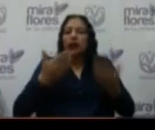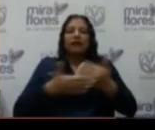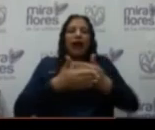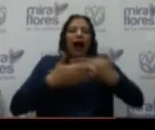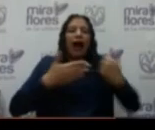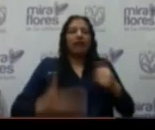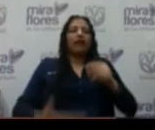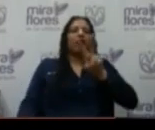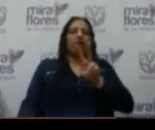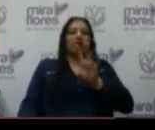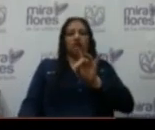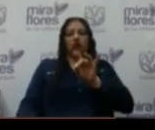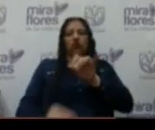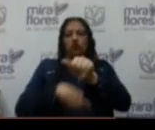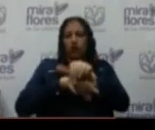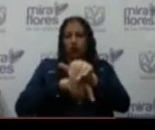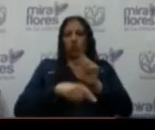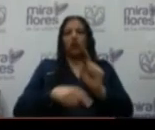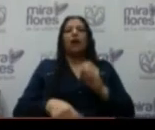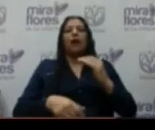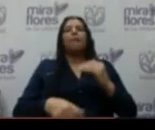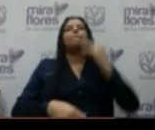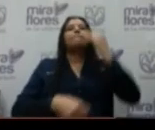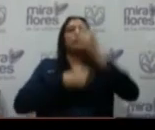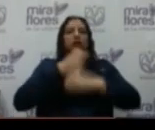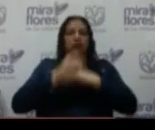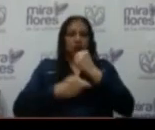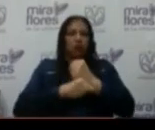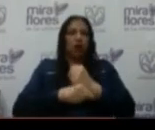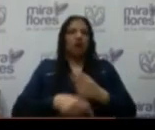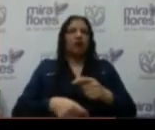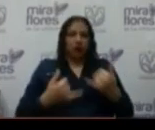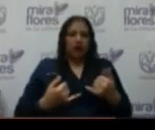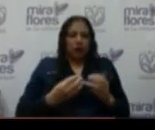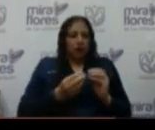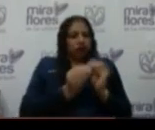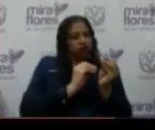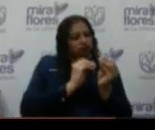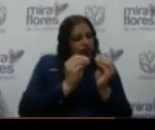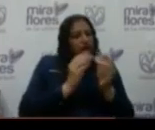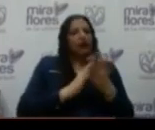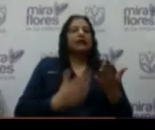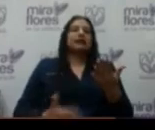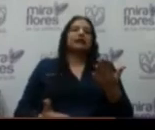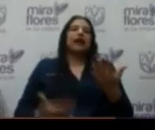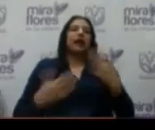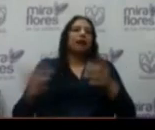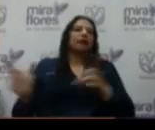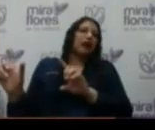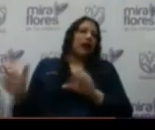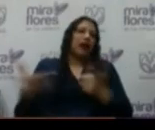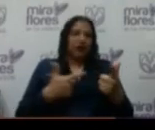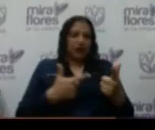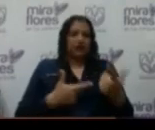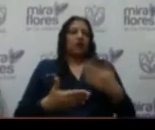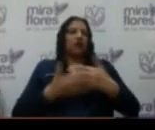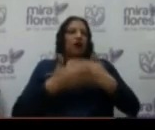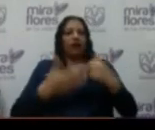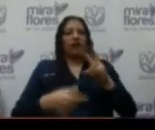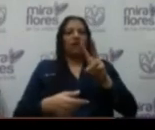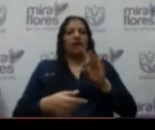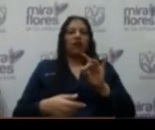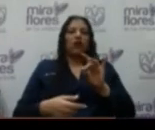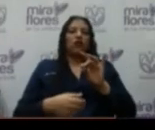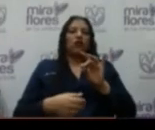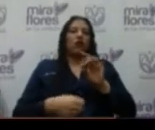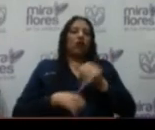del 28 de julio del próximo año. Ya lo estamos implementando y lo tendremos antes de esa fecha. Como